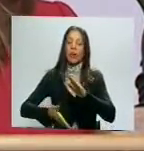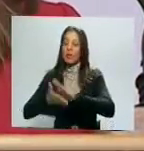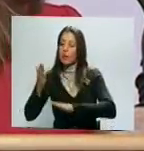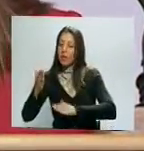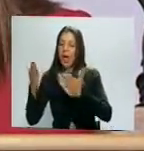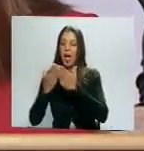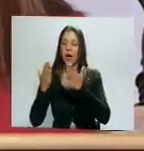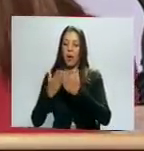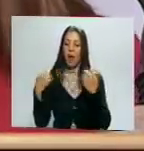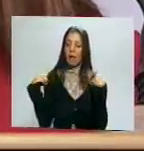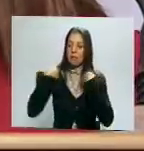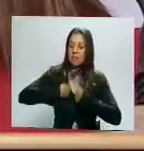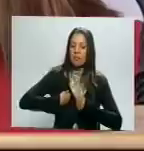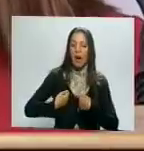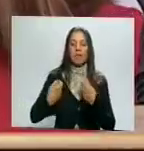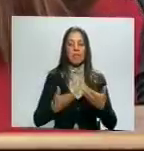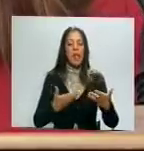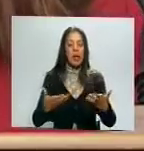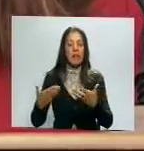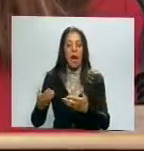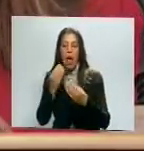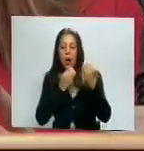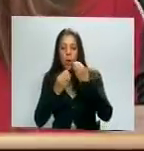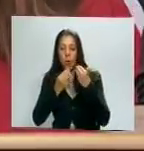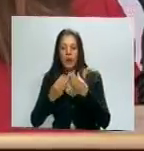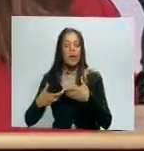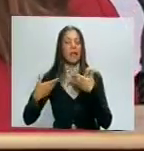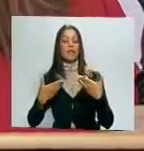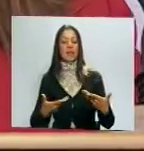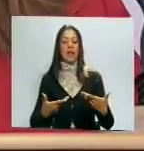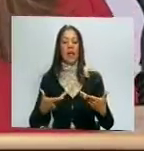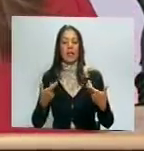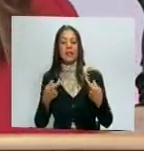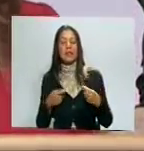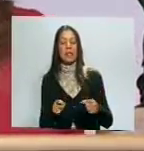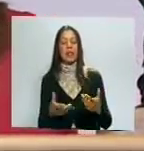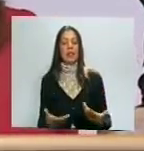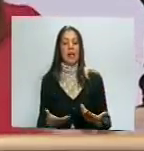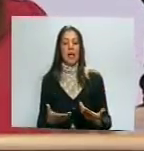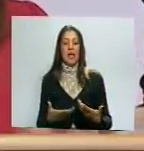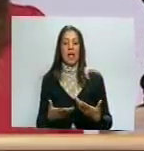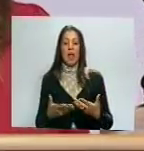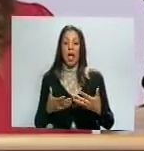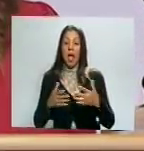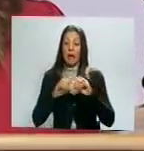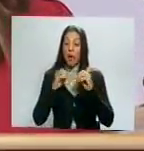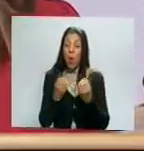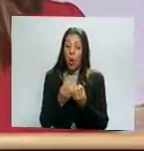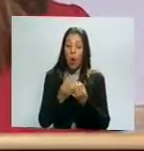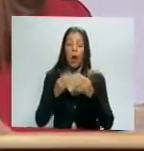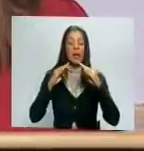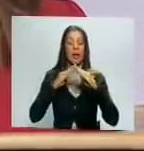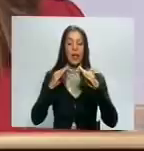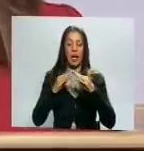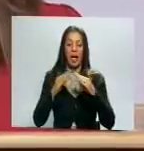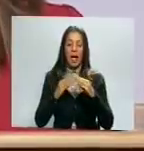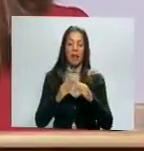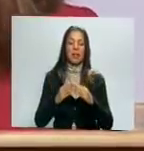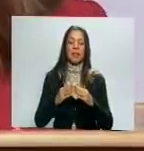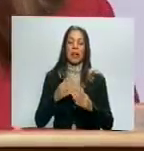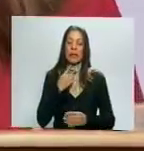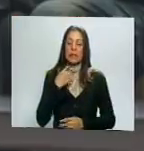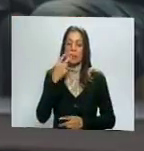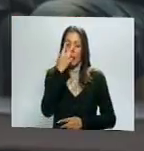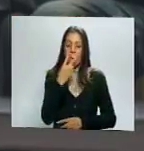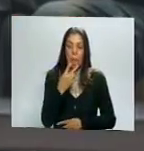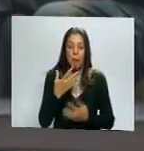con los morrales, con los útiles, buscando la forma de minimizar en el hogar, en la mujer, ese gasto, buscar la